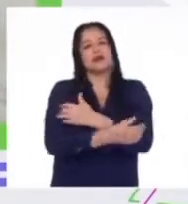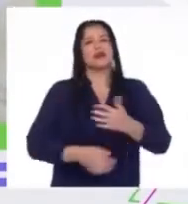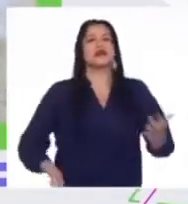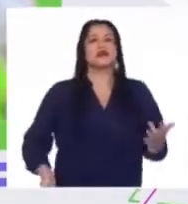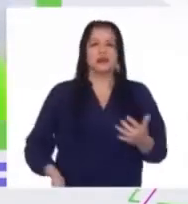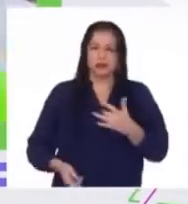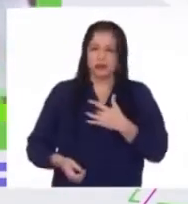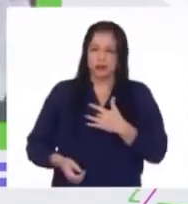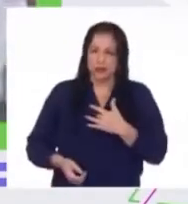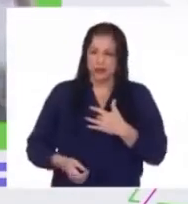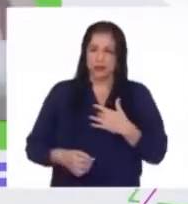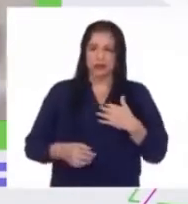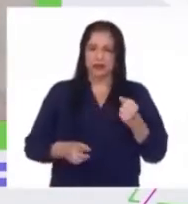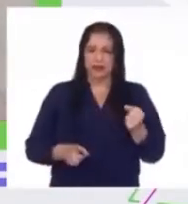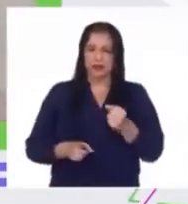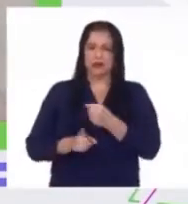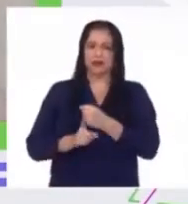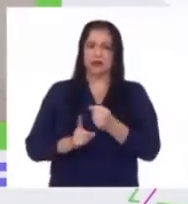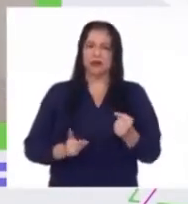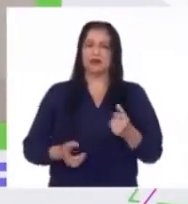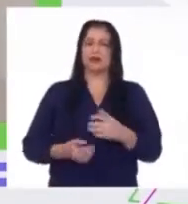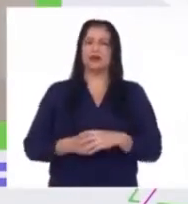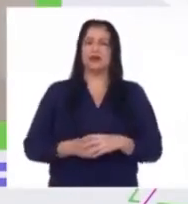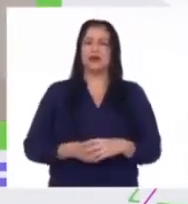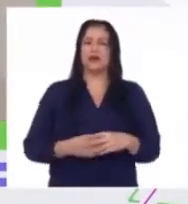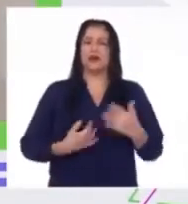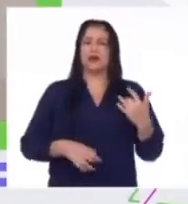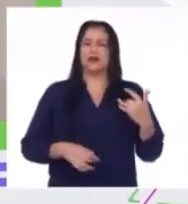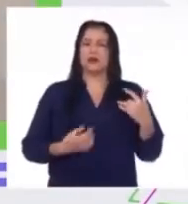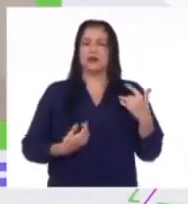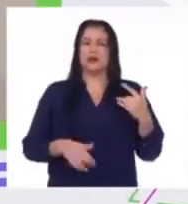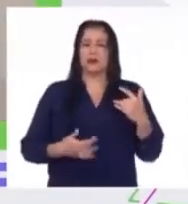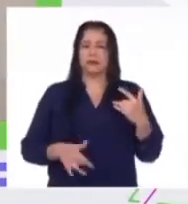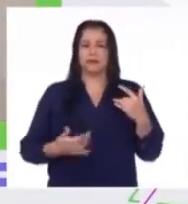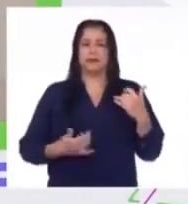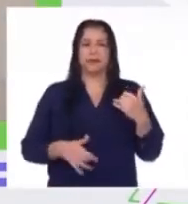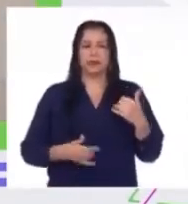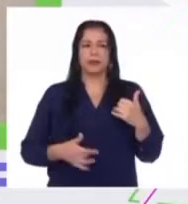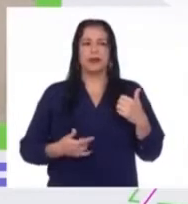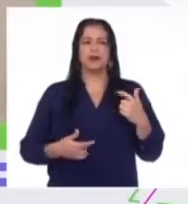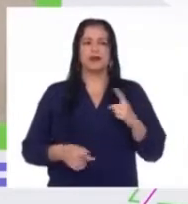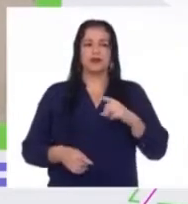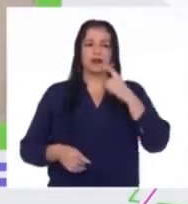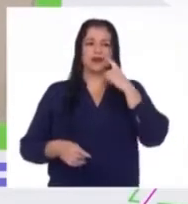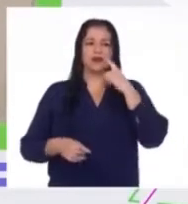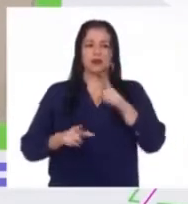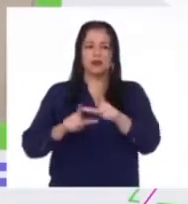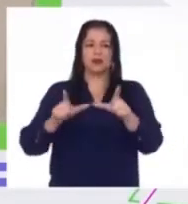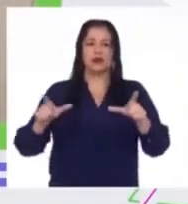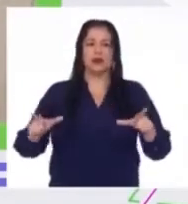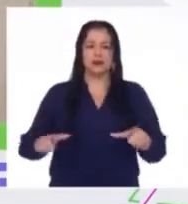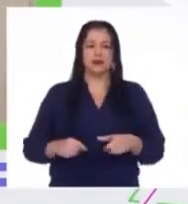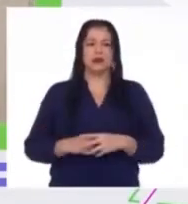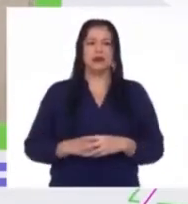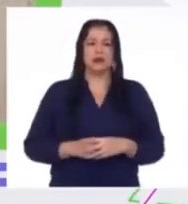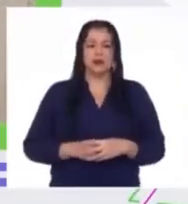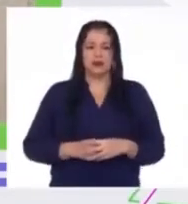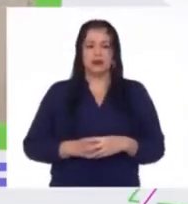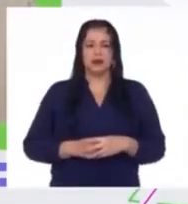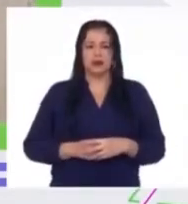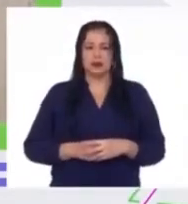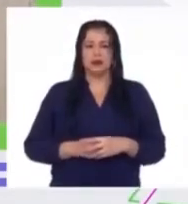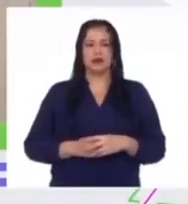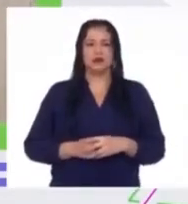me tratan con la eriza. Buenas maitas, padres se le han dicho, ojalá estés por